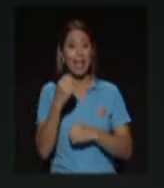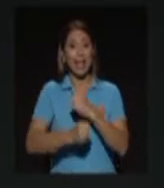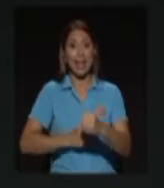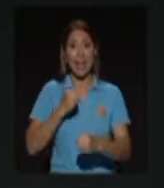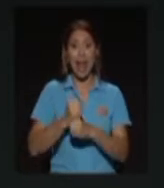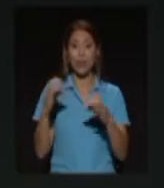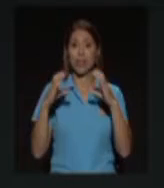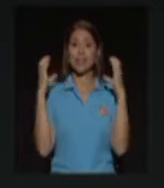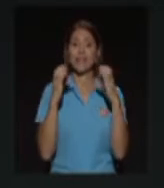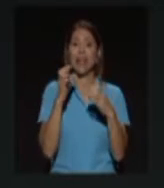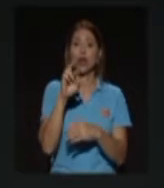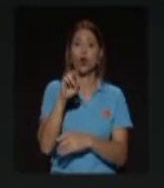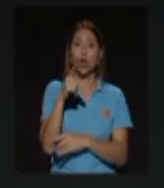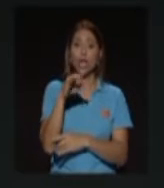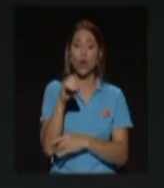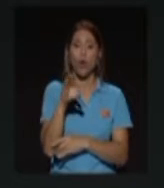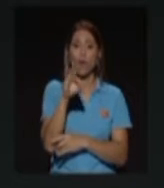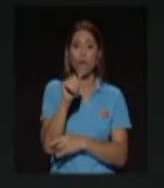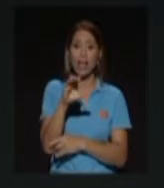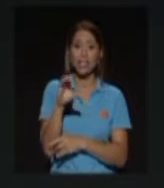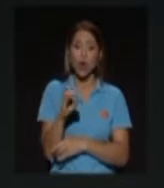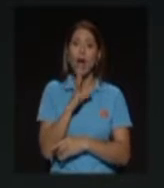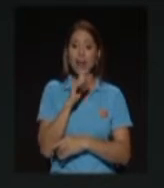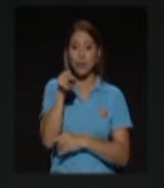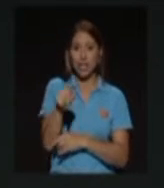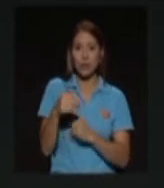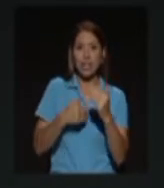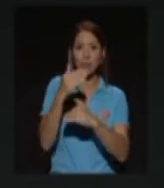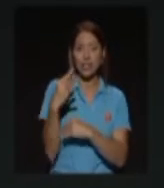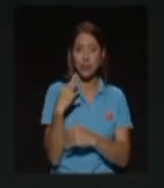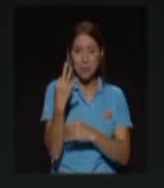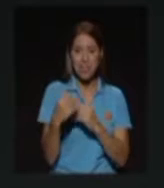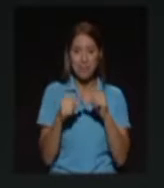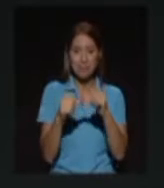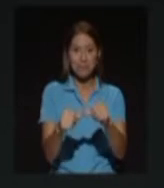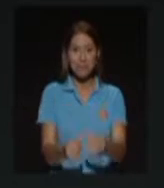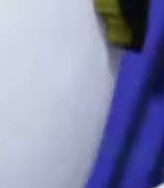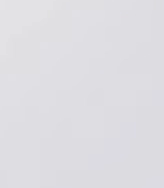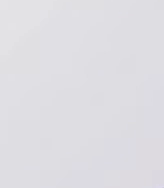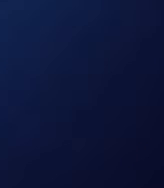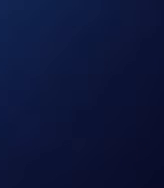Facio hablaremos de don Rodrigo una vez que el canal nos invite a hacerlo. Regresamos.